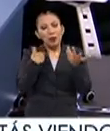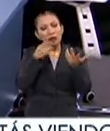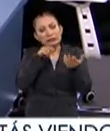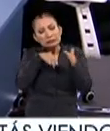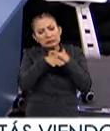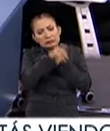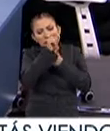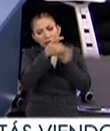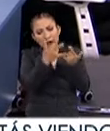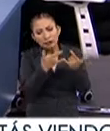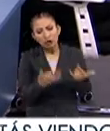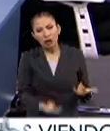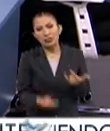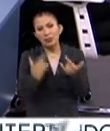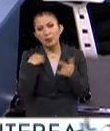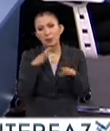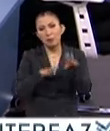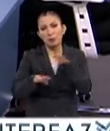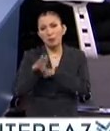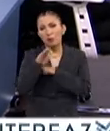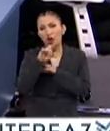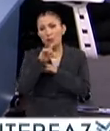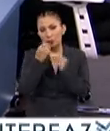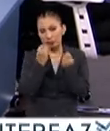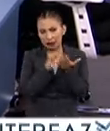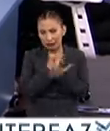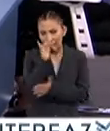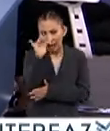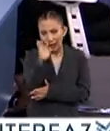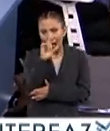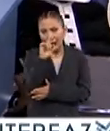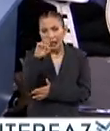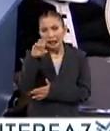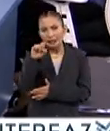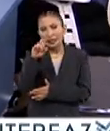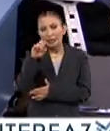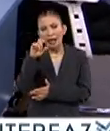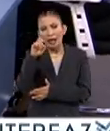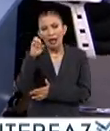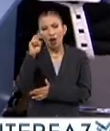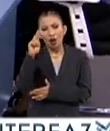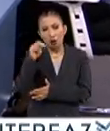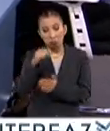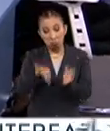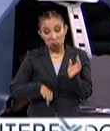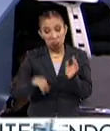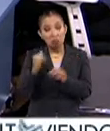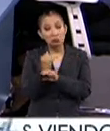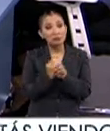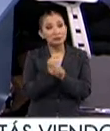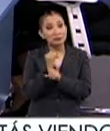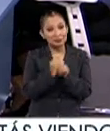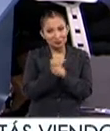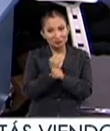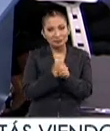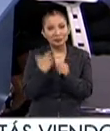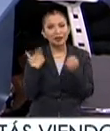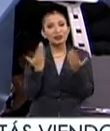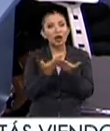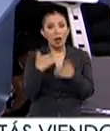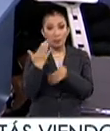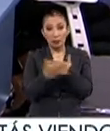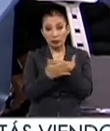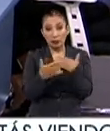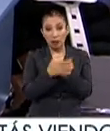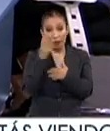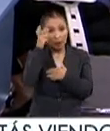sumiéndote poco a poco a la historia de Bolivia. Muchísimas gracias, Elis de León, por este interesantísimo reporte. ¿Vamos a tener más